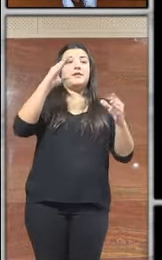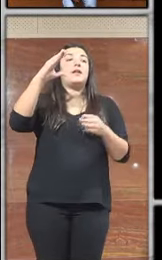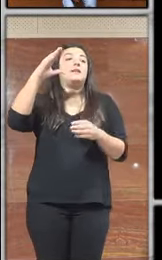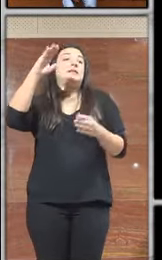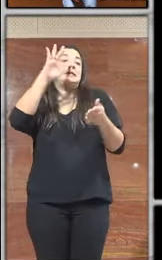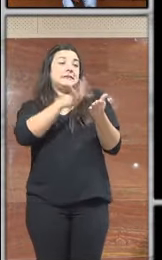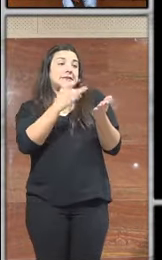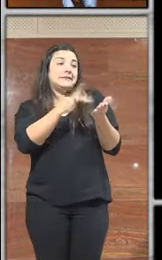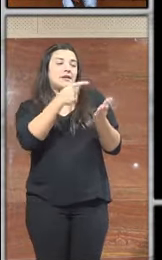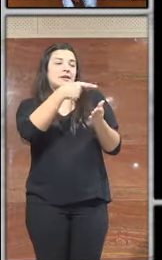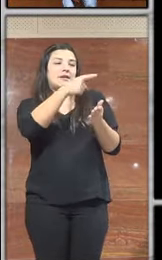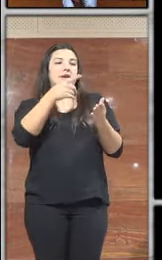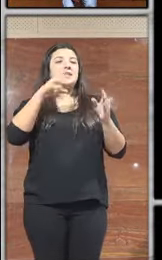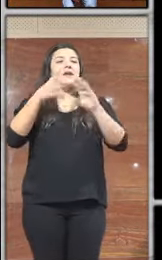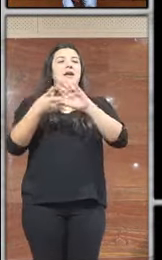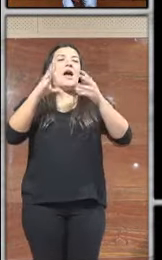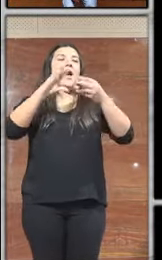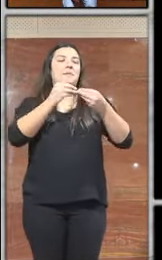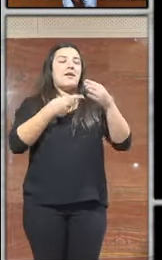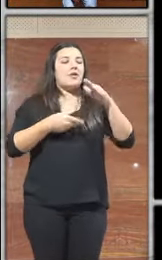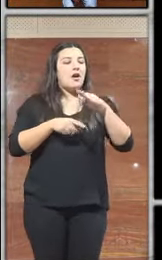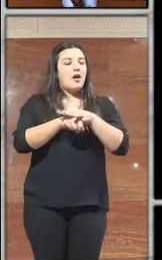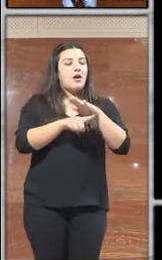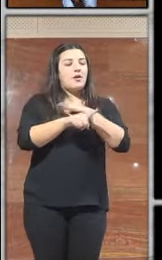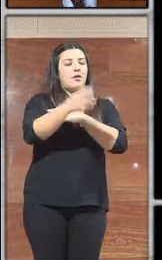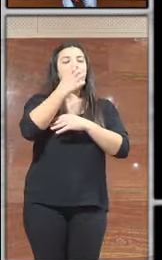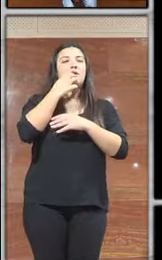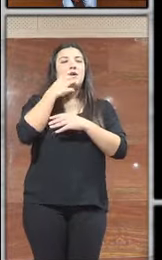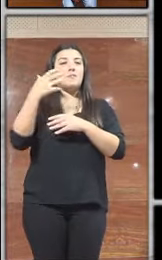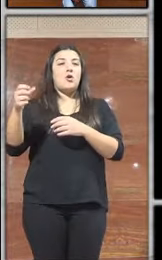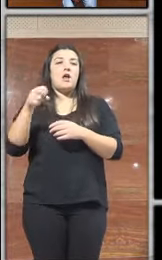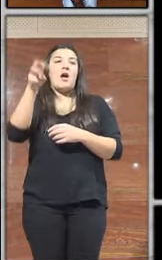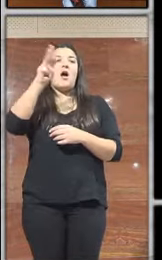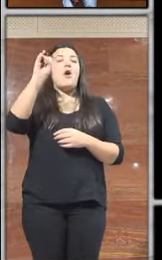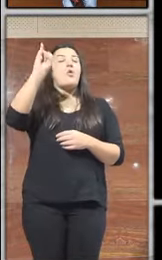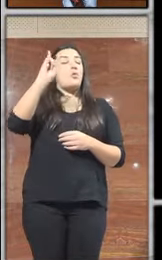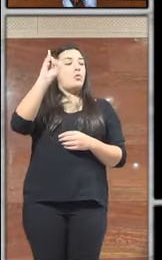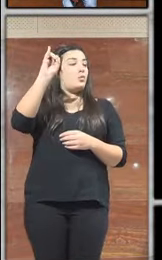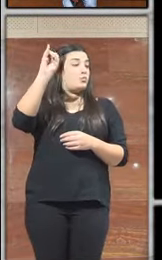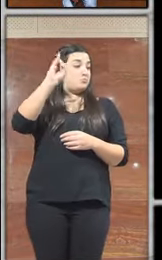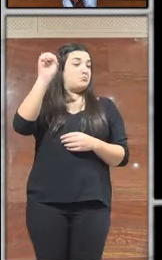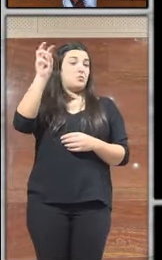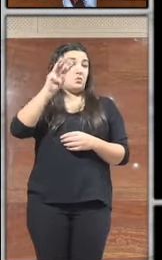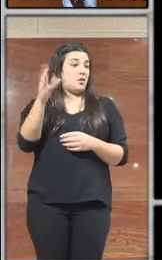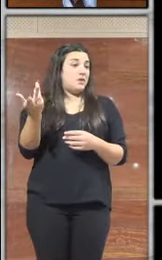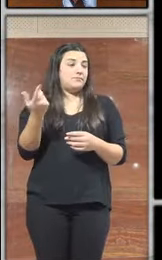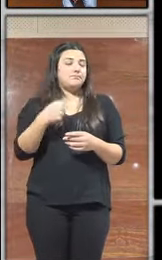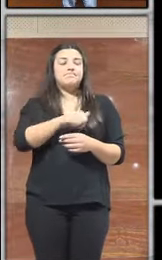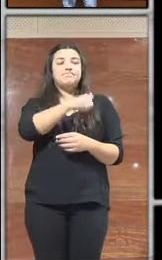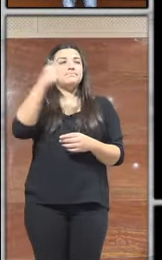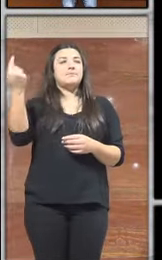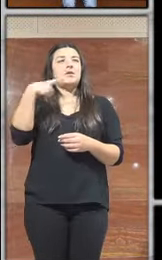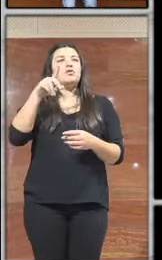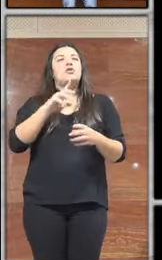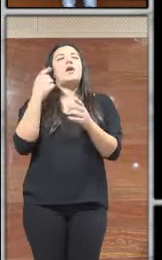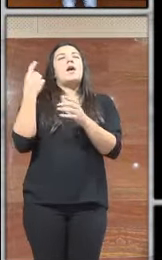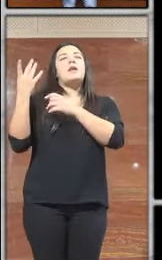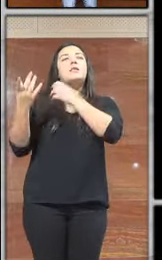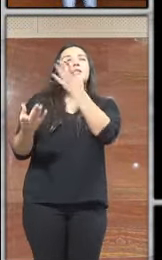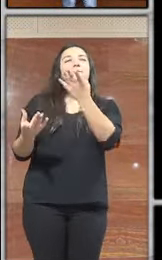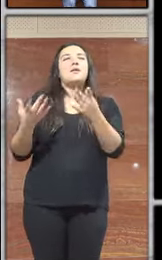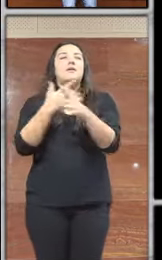Valencia también están desarrollando aplicaciones pues a través de la UI y demás que luego permiten valorar son actividades lúdicas son actividades de bueno